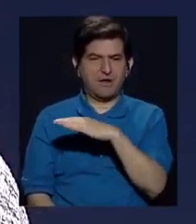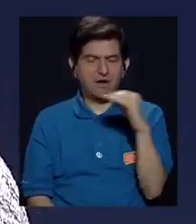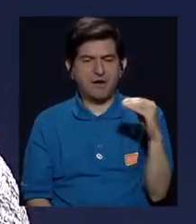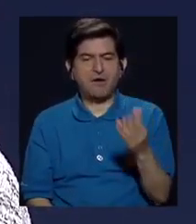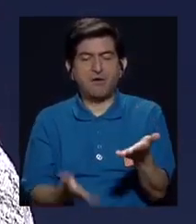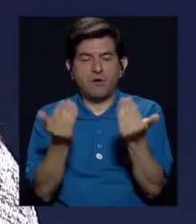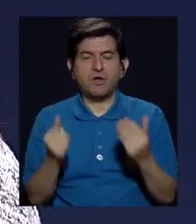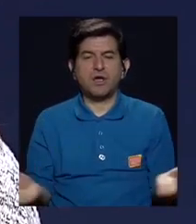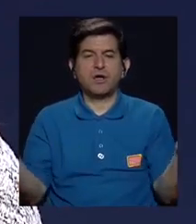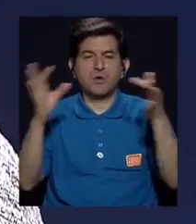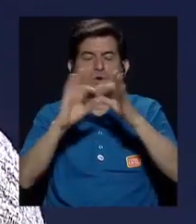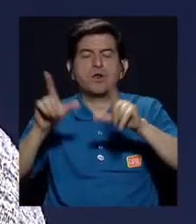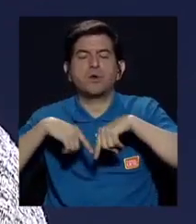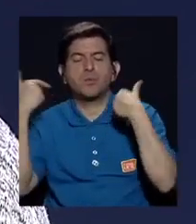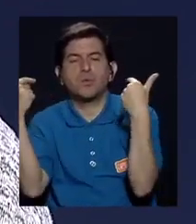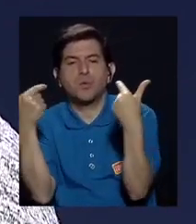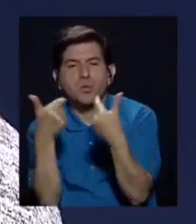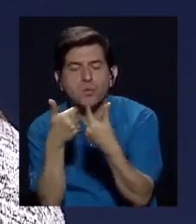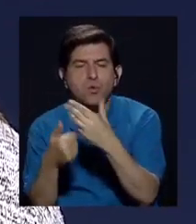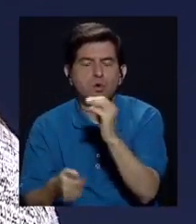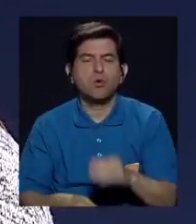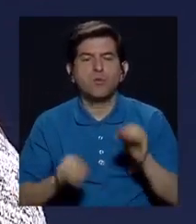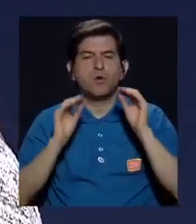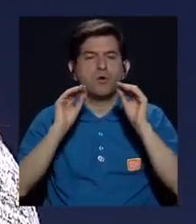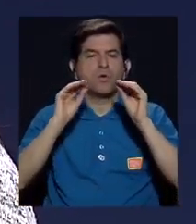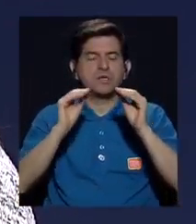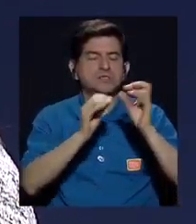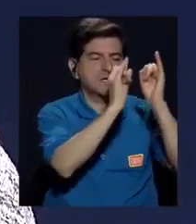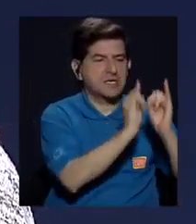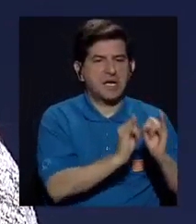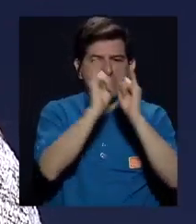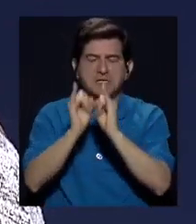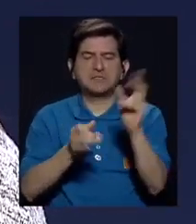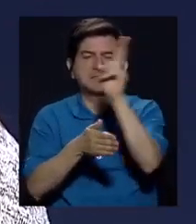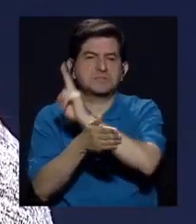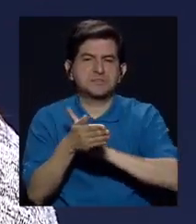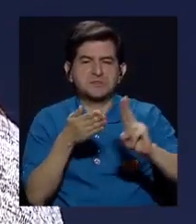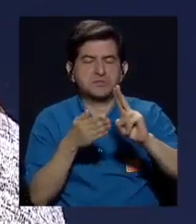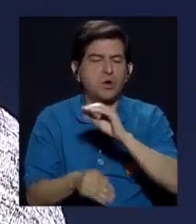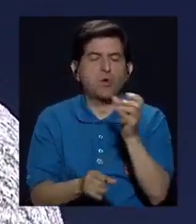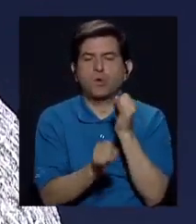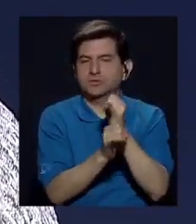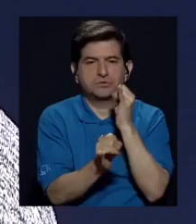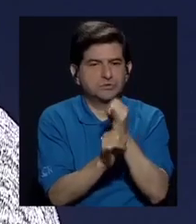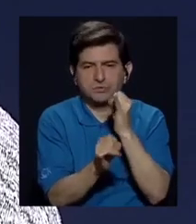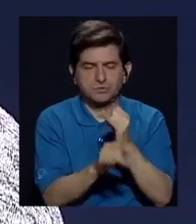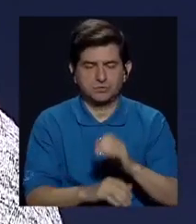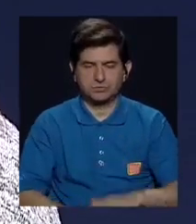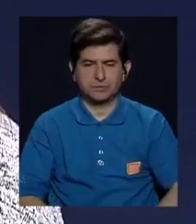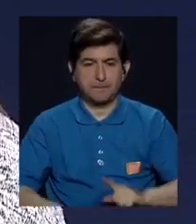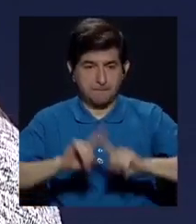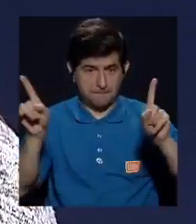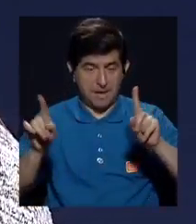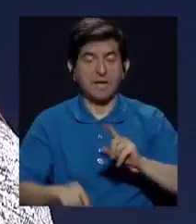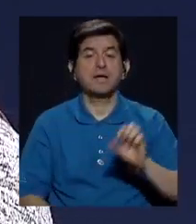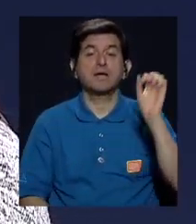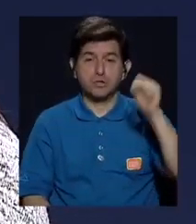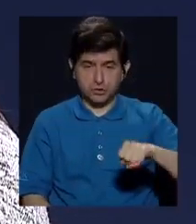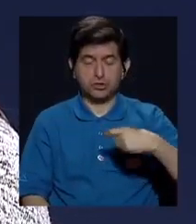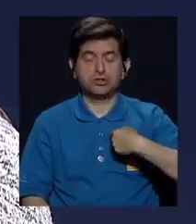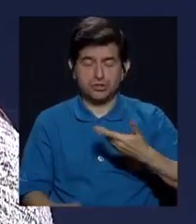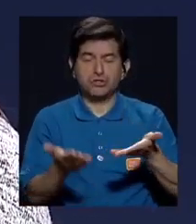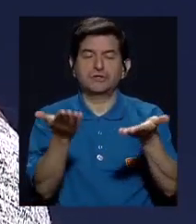quiero unirme a una orquesta o si quiero dar clases individuales en alguna universidad, en algún instituto, pero definitivamente